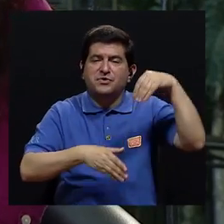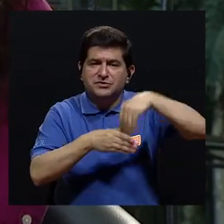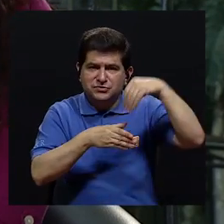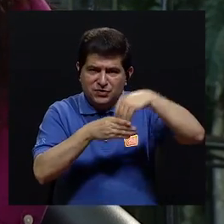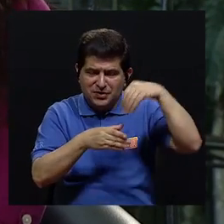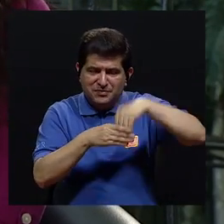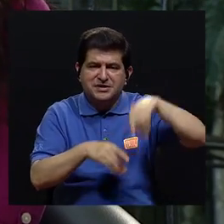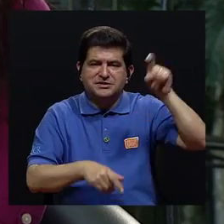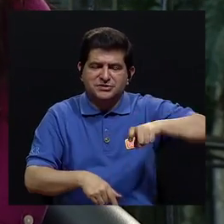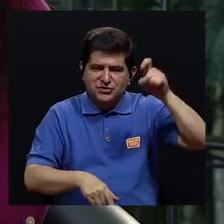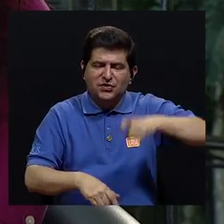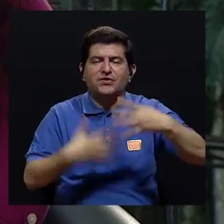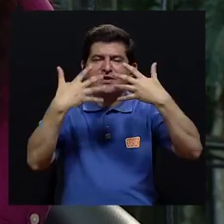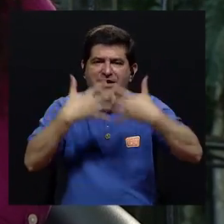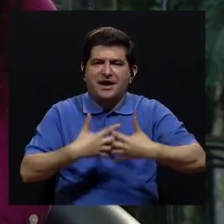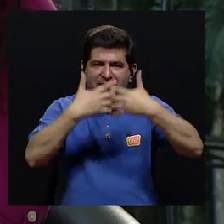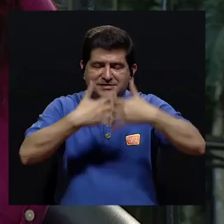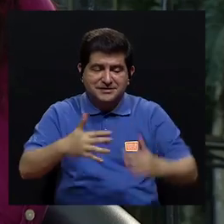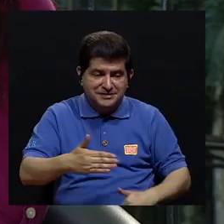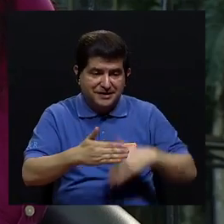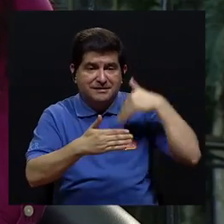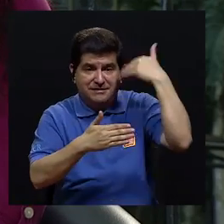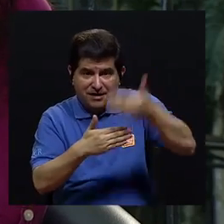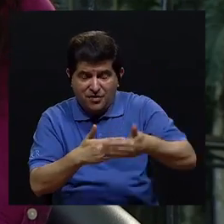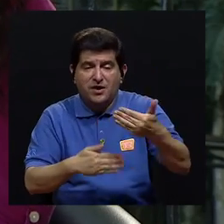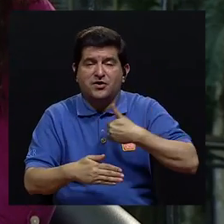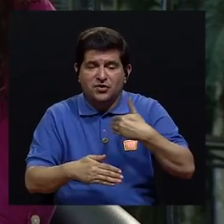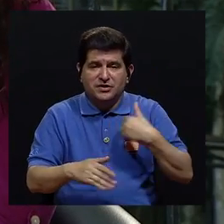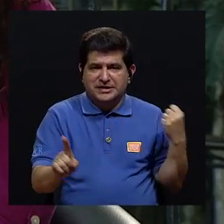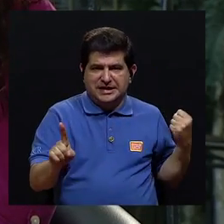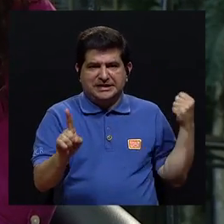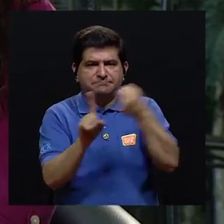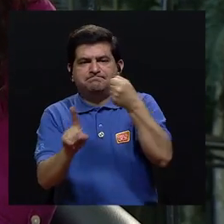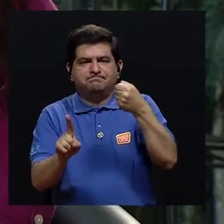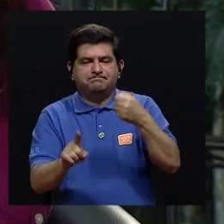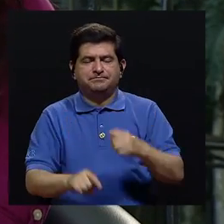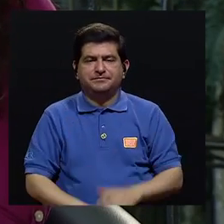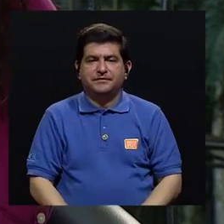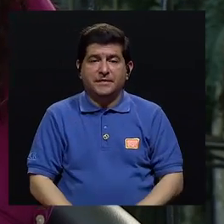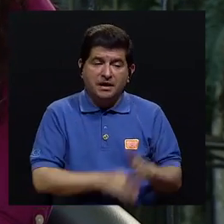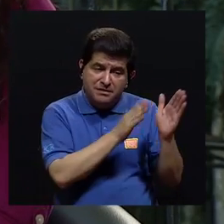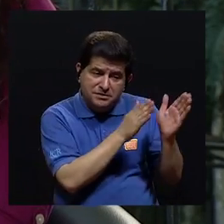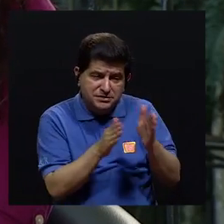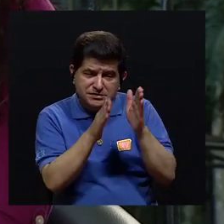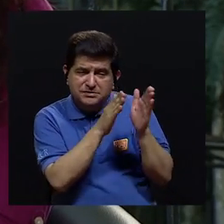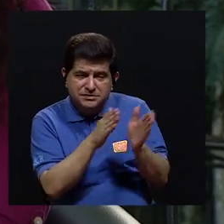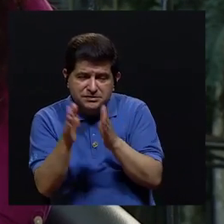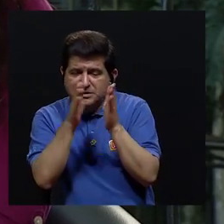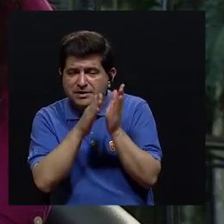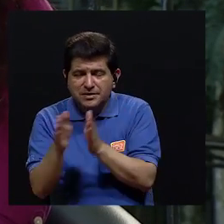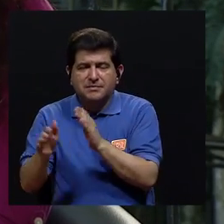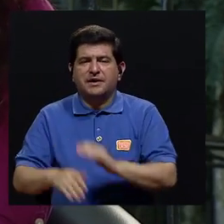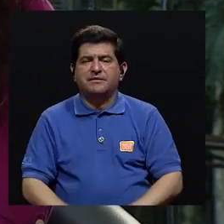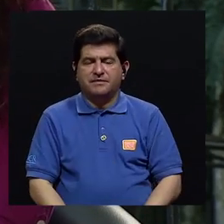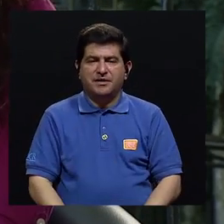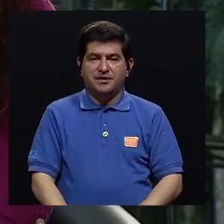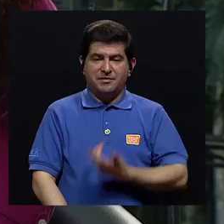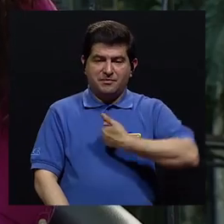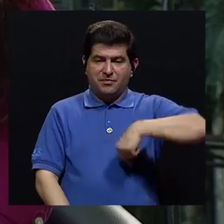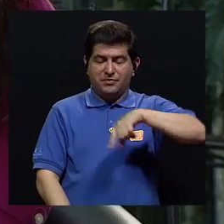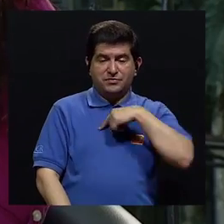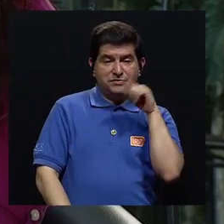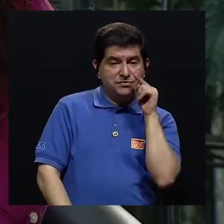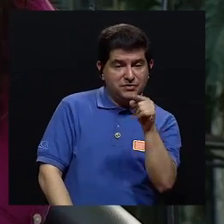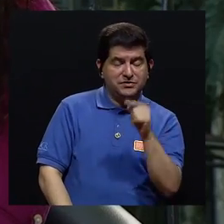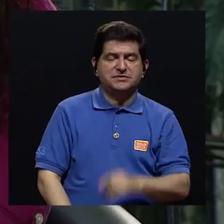toda la inversión que va a tener que hacer una empresa inmediatamente porque tuvimos un accidente. Si vamos planificándolo paulatinamente,